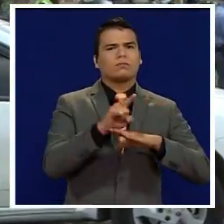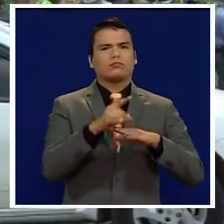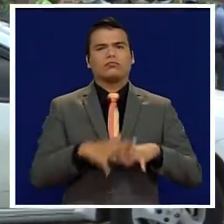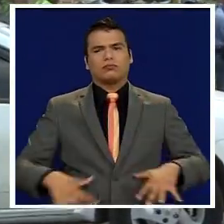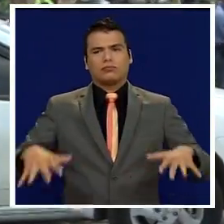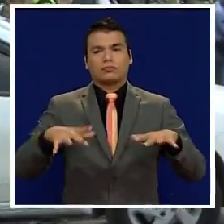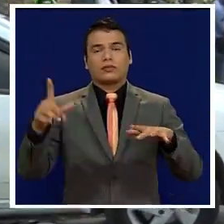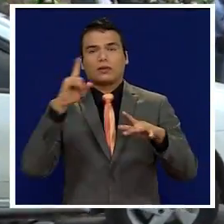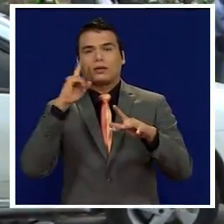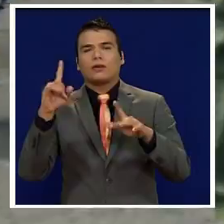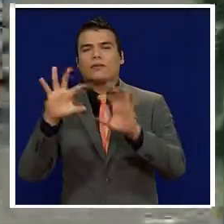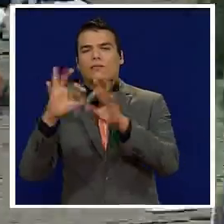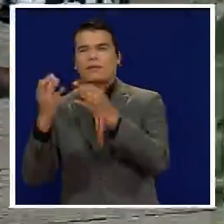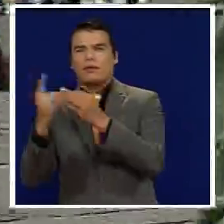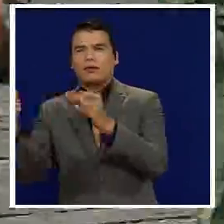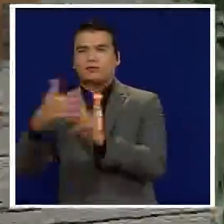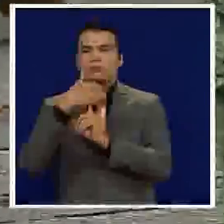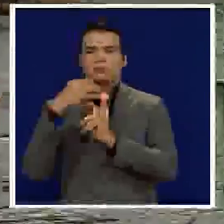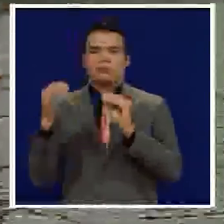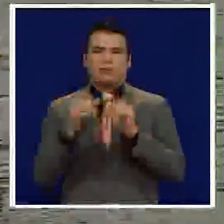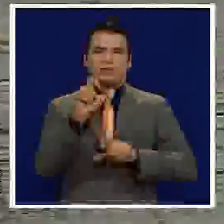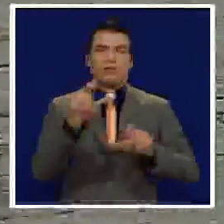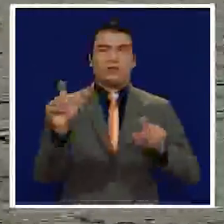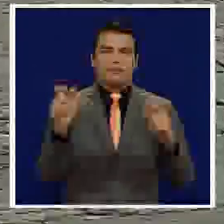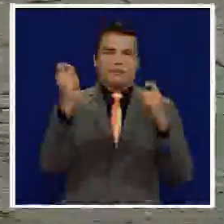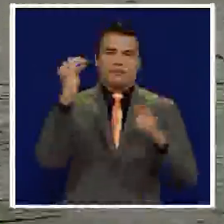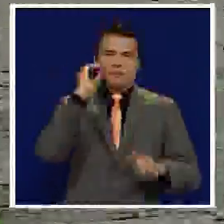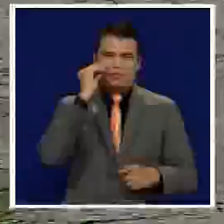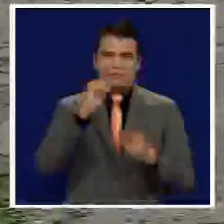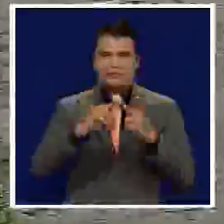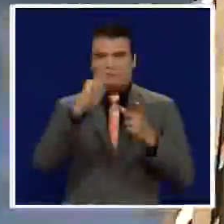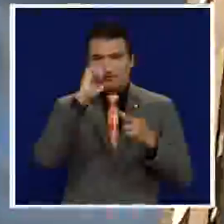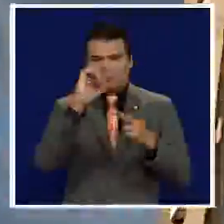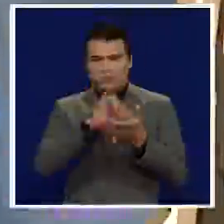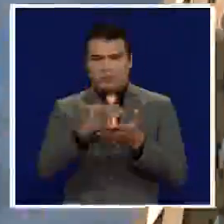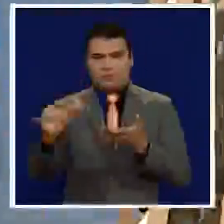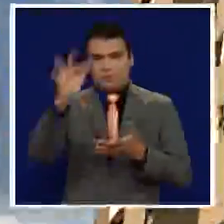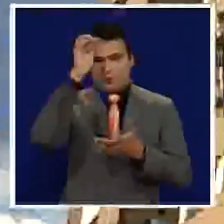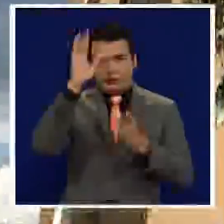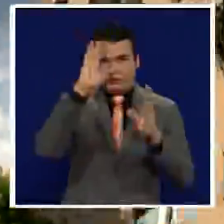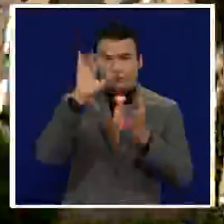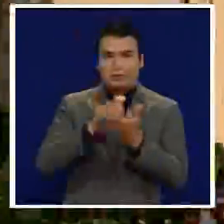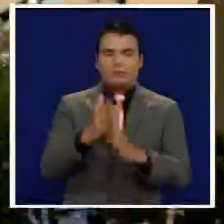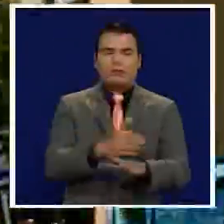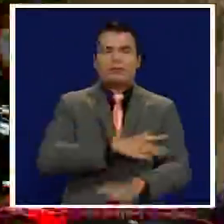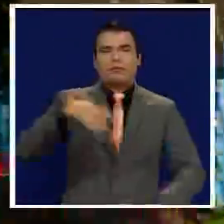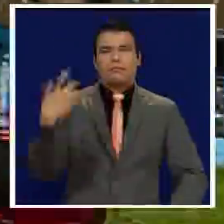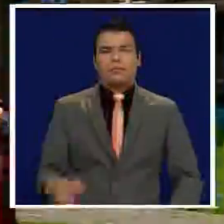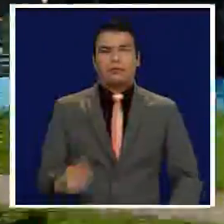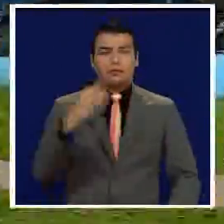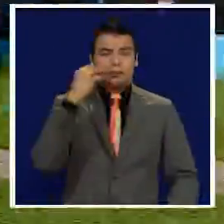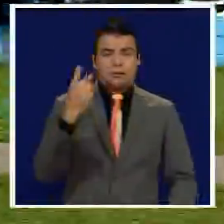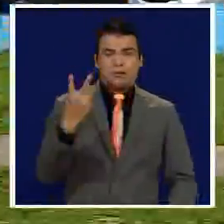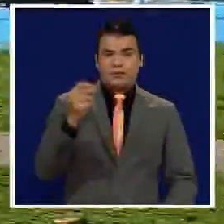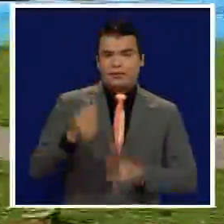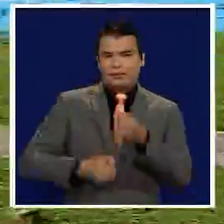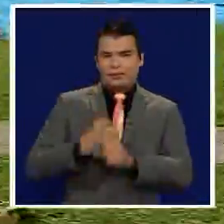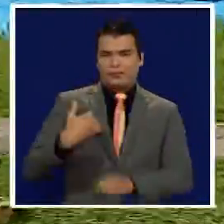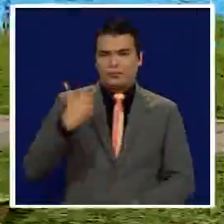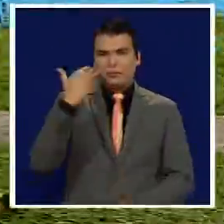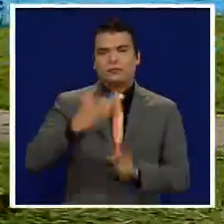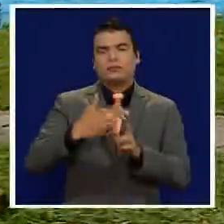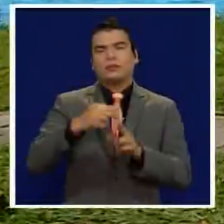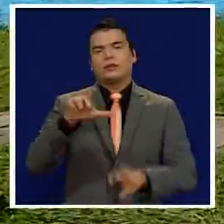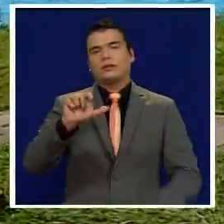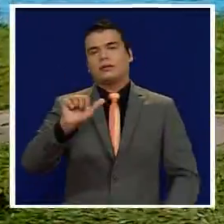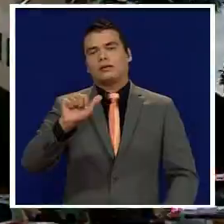alrededor de la familia y los sobrevivientes del atentado, quienes son atendidos en la misma clínica donde se registró el hecho. La joven de 20 años, Laura Almeida,